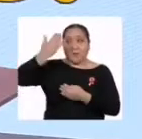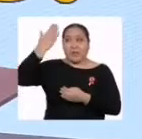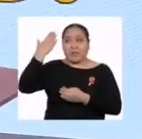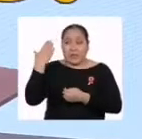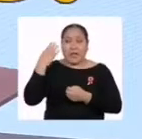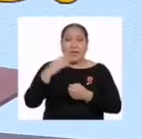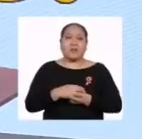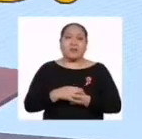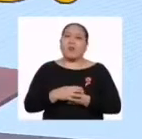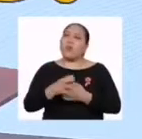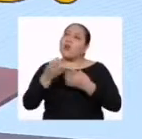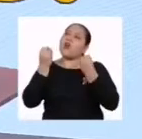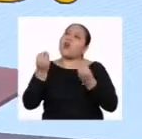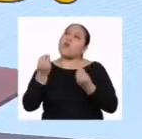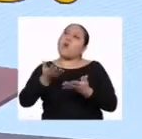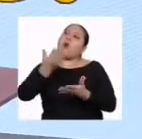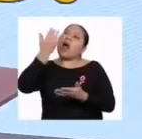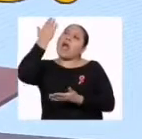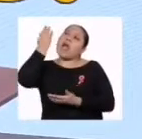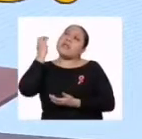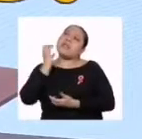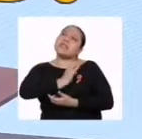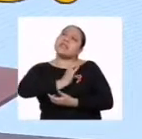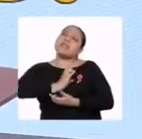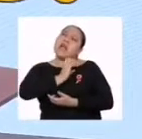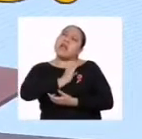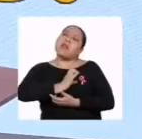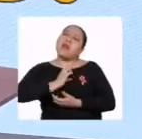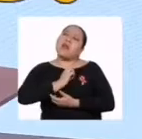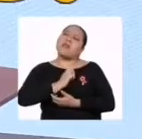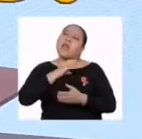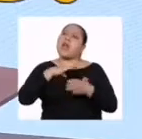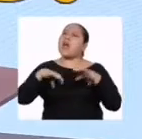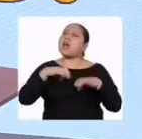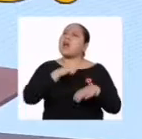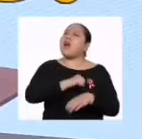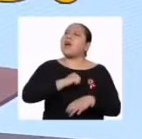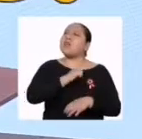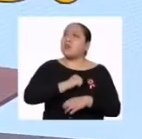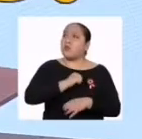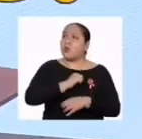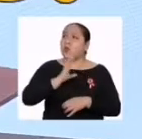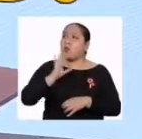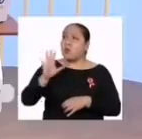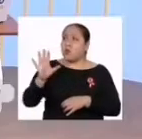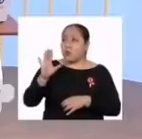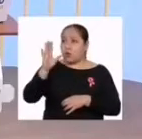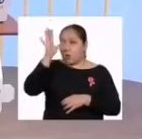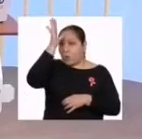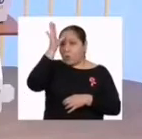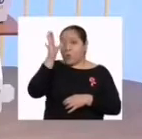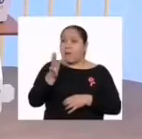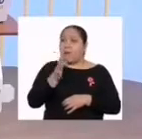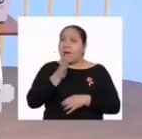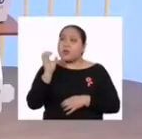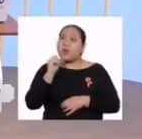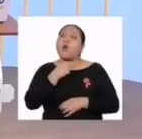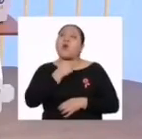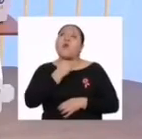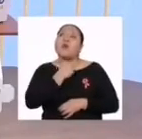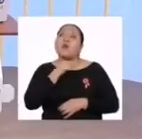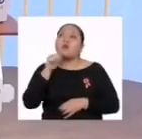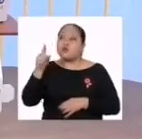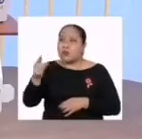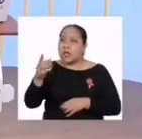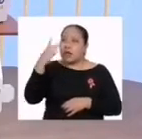fue: ¿cómo era el comportamiento de los hinchas cuando tus papás o abuelos eran jóvenes? Usted, siendo